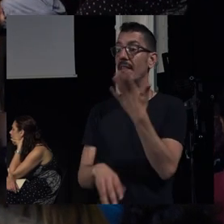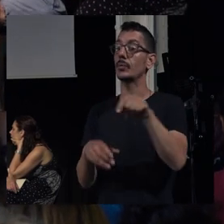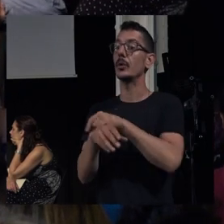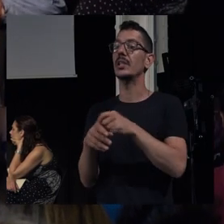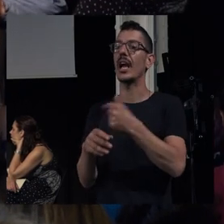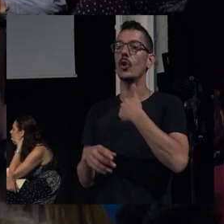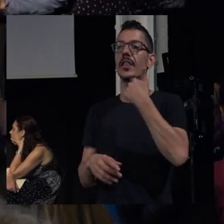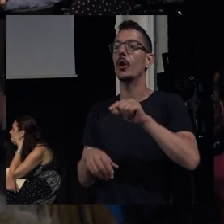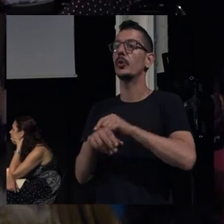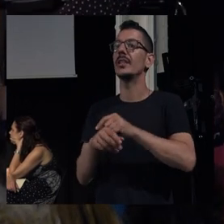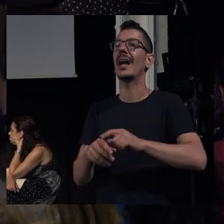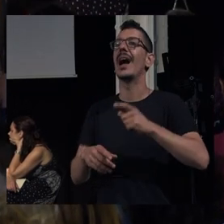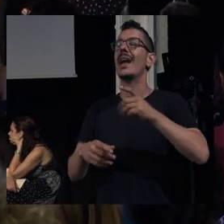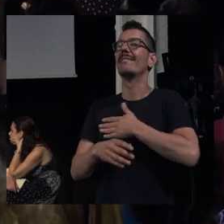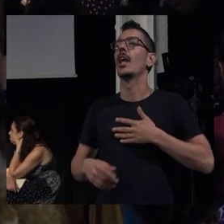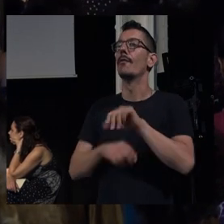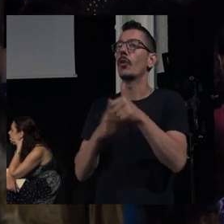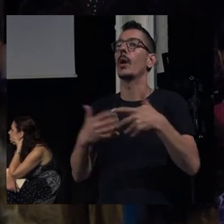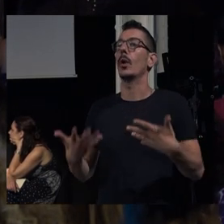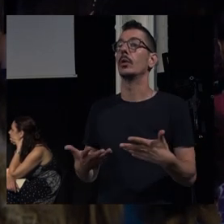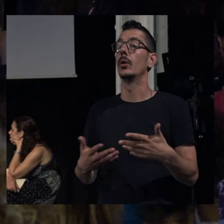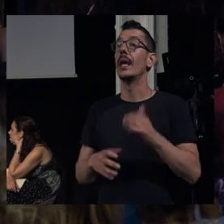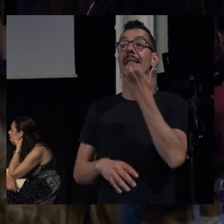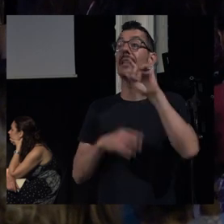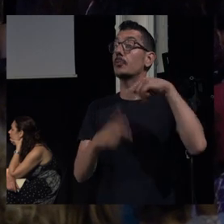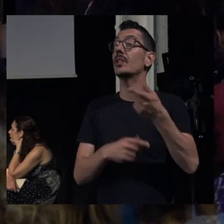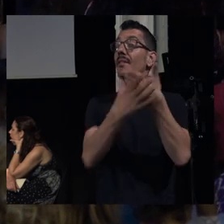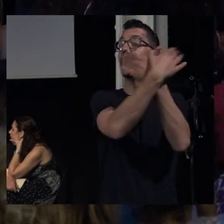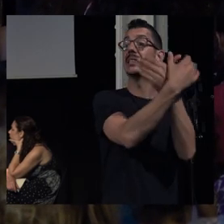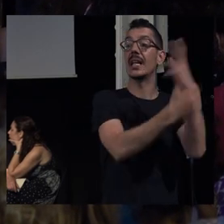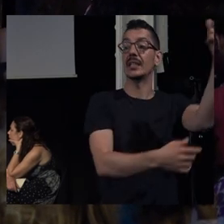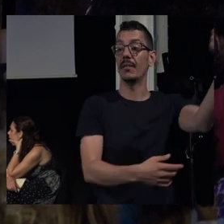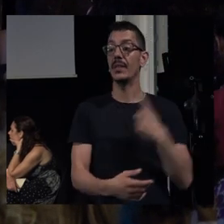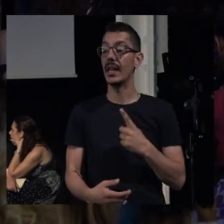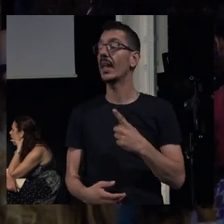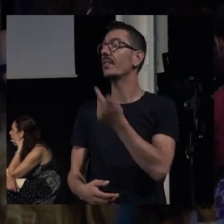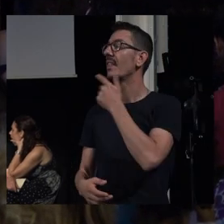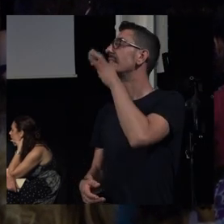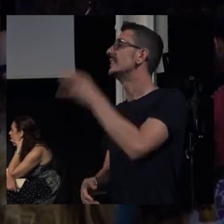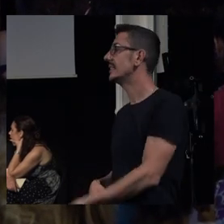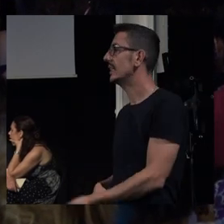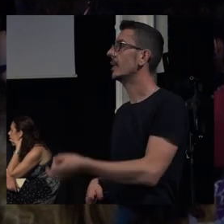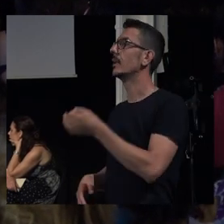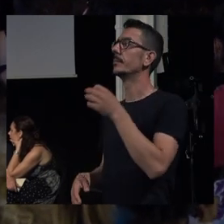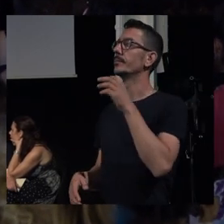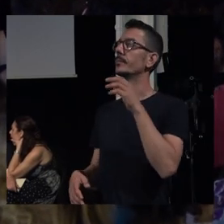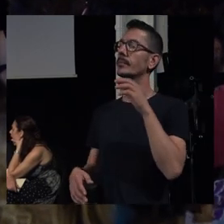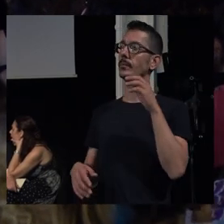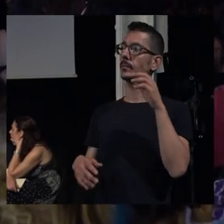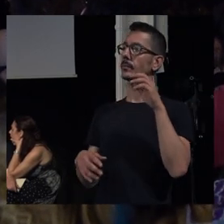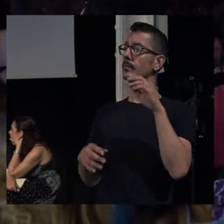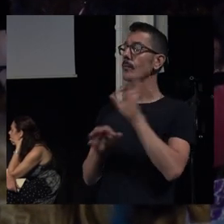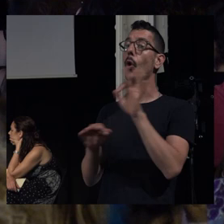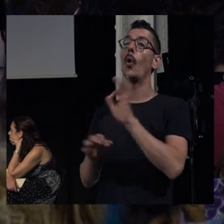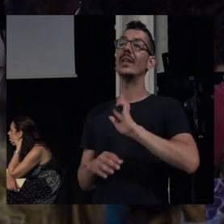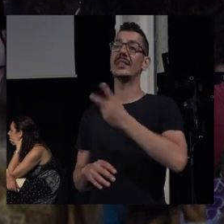política. Lo que no puedes hacer es que te venga la de Crisalis y decirle sí, que te venga el de del transnormativo, de la flagélate para nosotras es